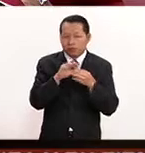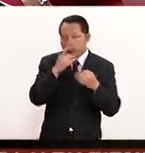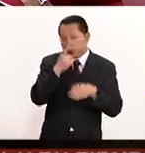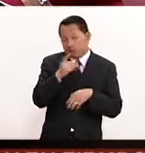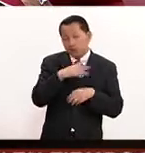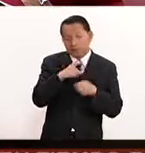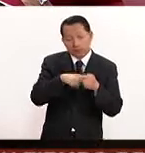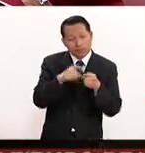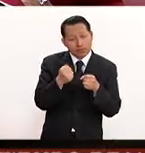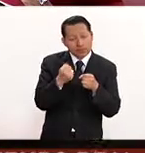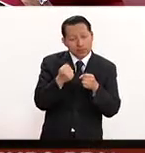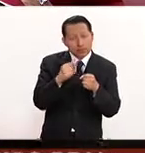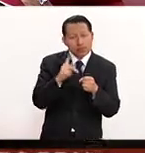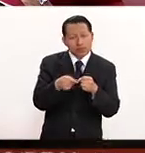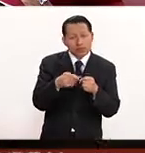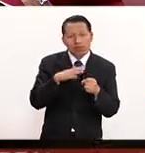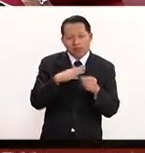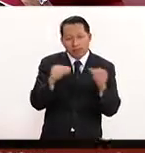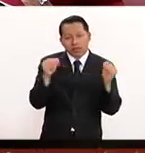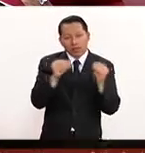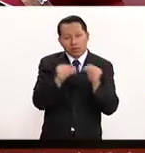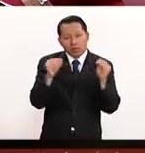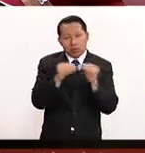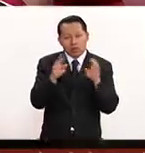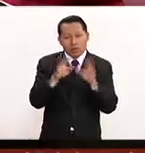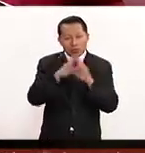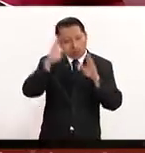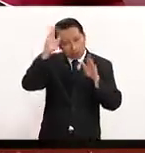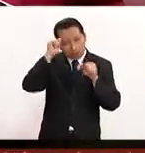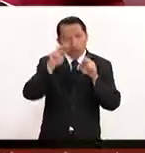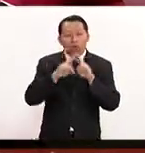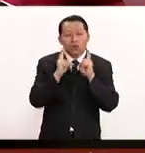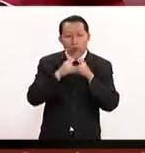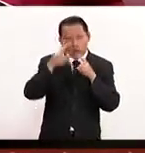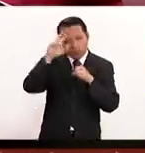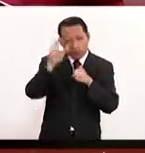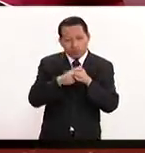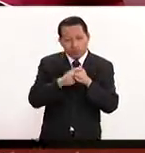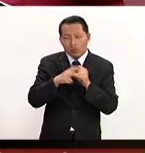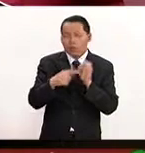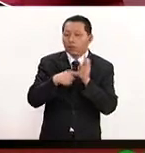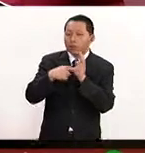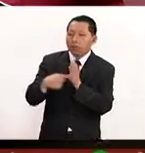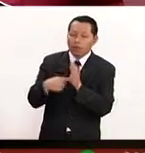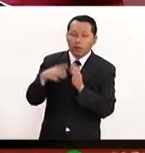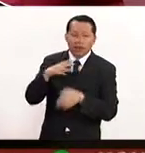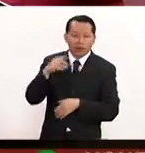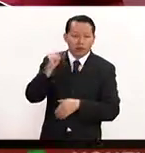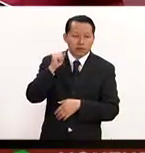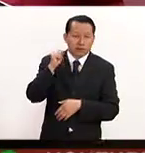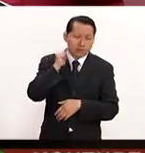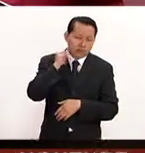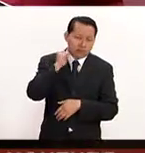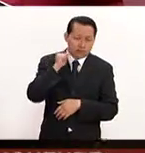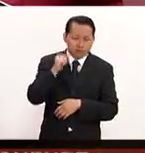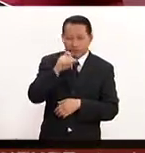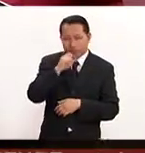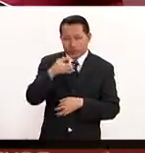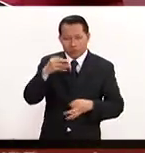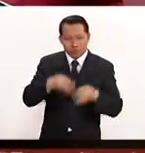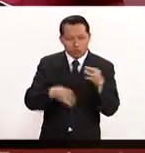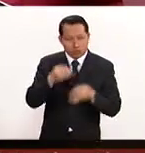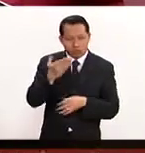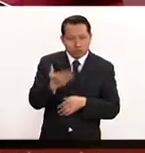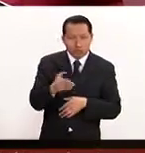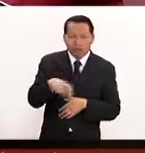la Unión, que significa que van a negociar un pacto con la Unión Europea, se lo van a presentar al Parlamento como pidió la Suprema Corte,